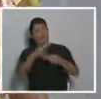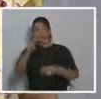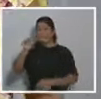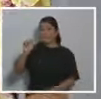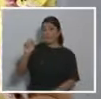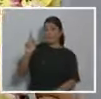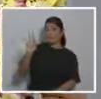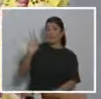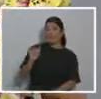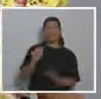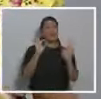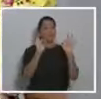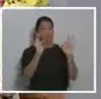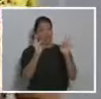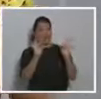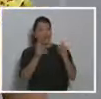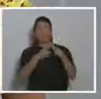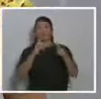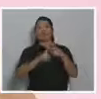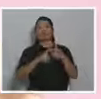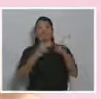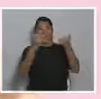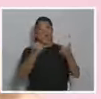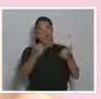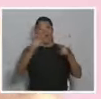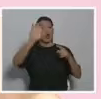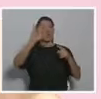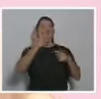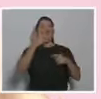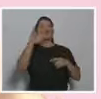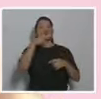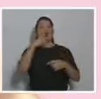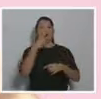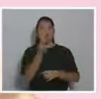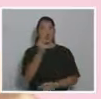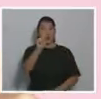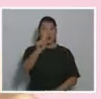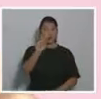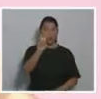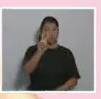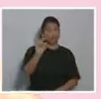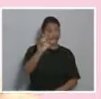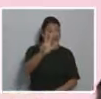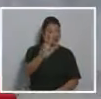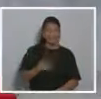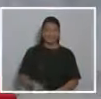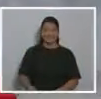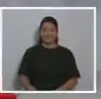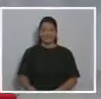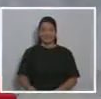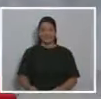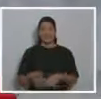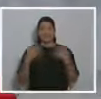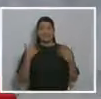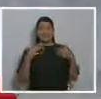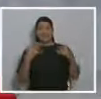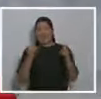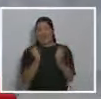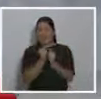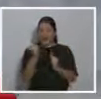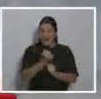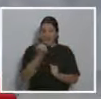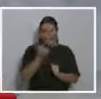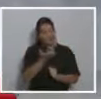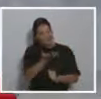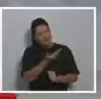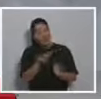Marta. Muy bien, Martita. Entonces, vamos a tomar la marca roja a la cuenta de tres. Dice 1, 2 y 3. ¡Ay! Se va con buena fuerza. La